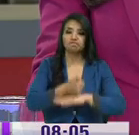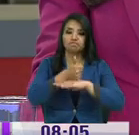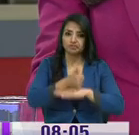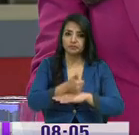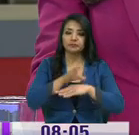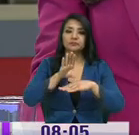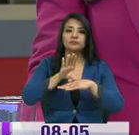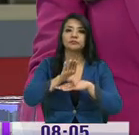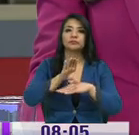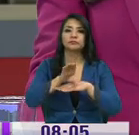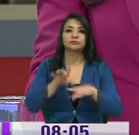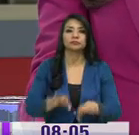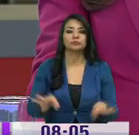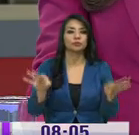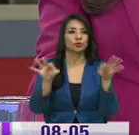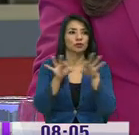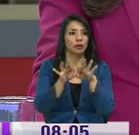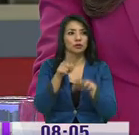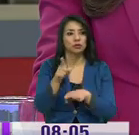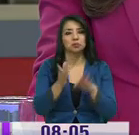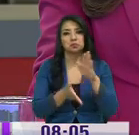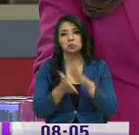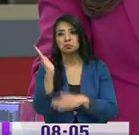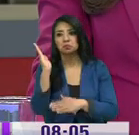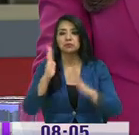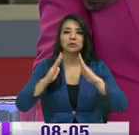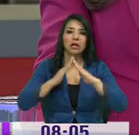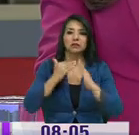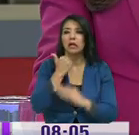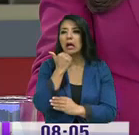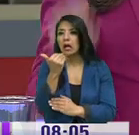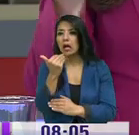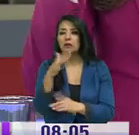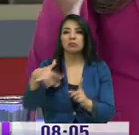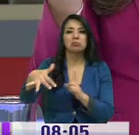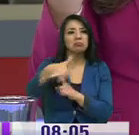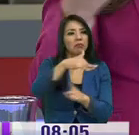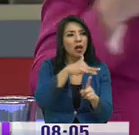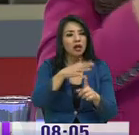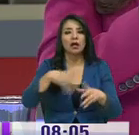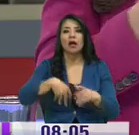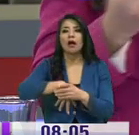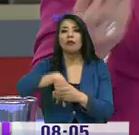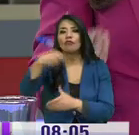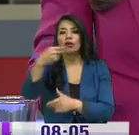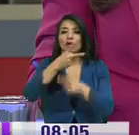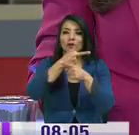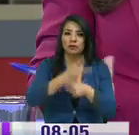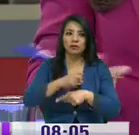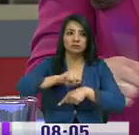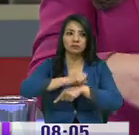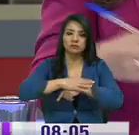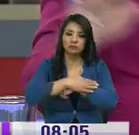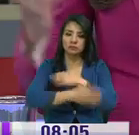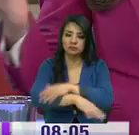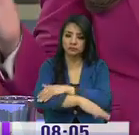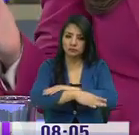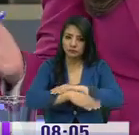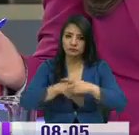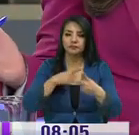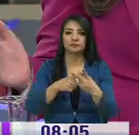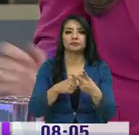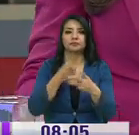de las autoridades. Es necesario que si usted va a salir de su vivienda, por favor lo haga cuidándose. ¿Con qué? Con el protector solar, o salga con